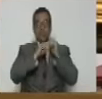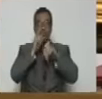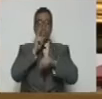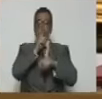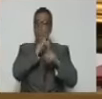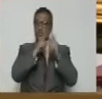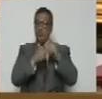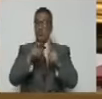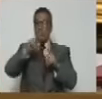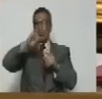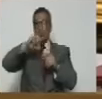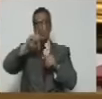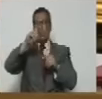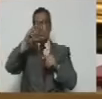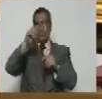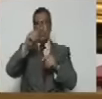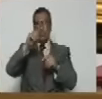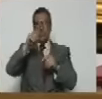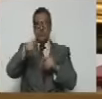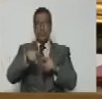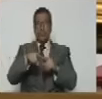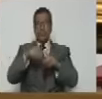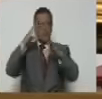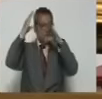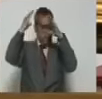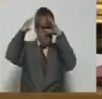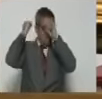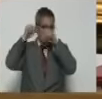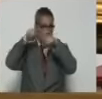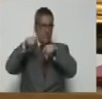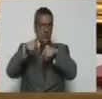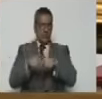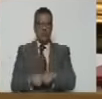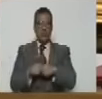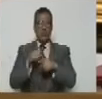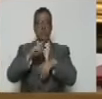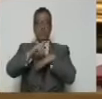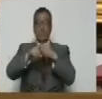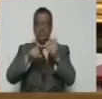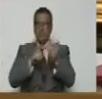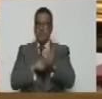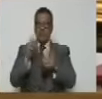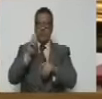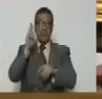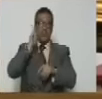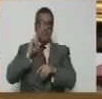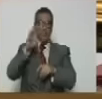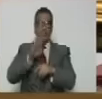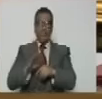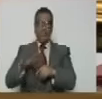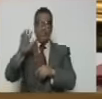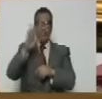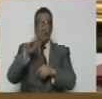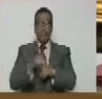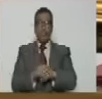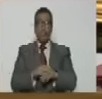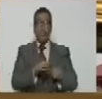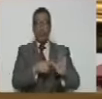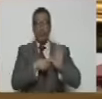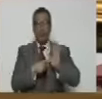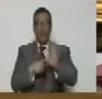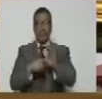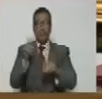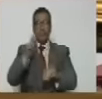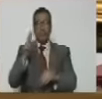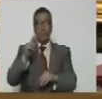nombramiento del ciudadano Reinaldo José Bolívar como embajador extraordinario y plenipotenciario de la República Bolivariana de Venezuela ante